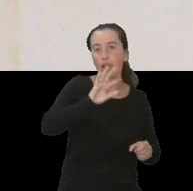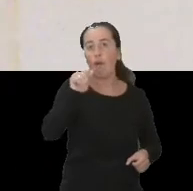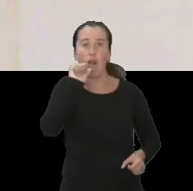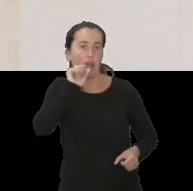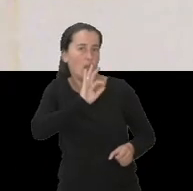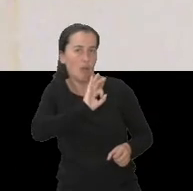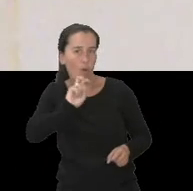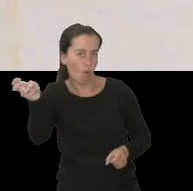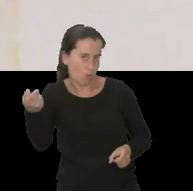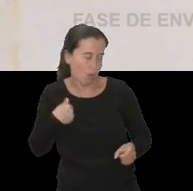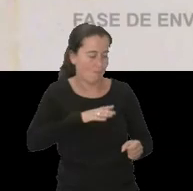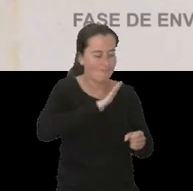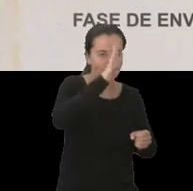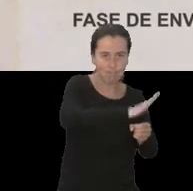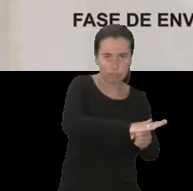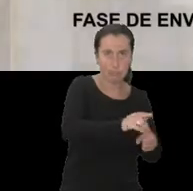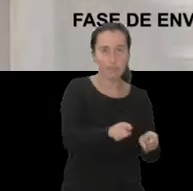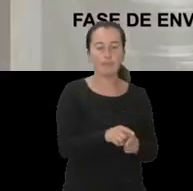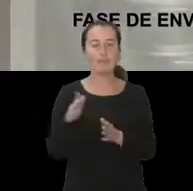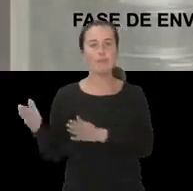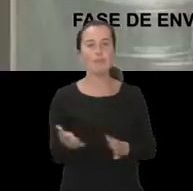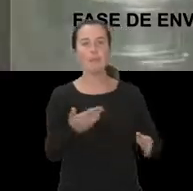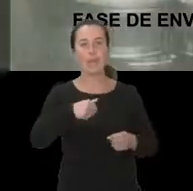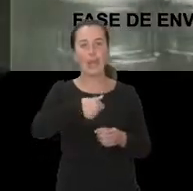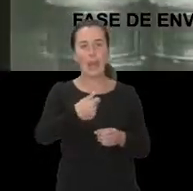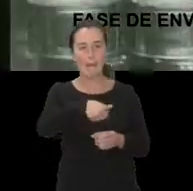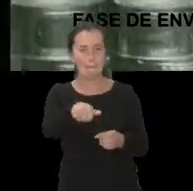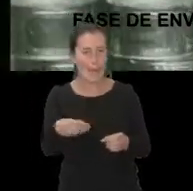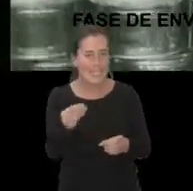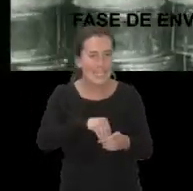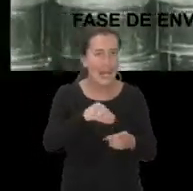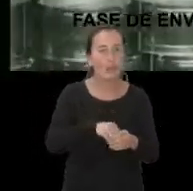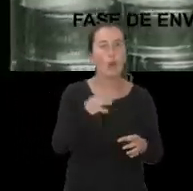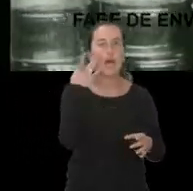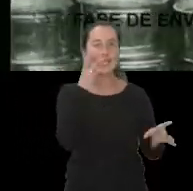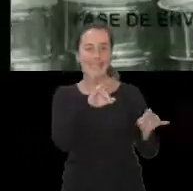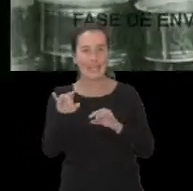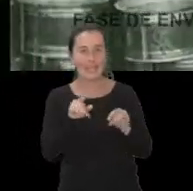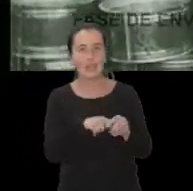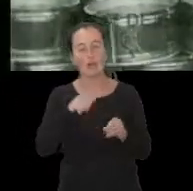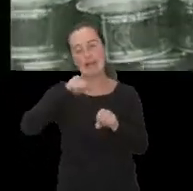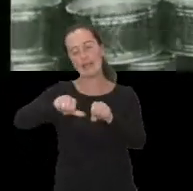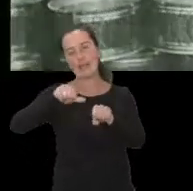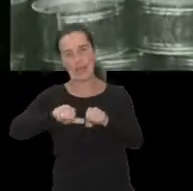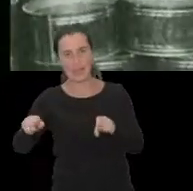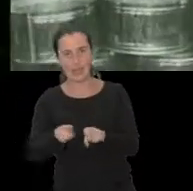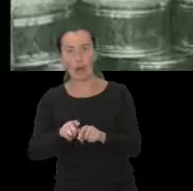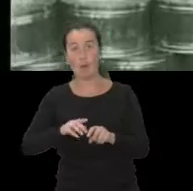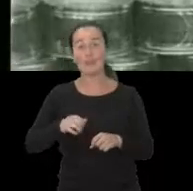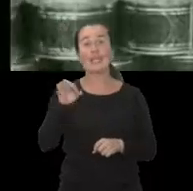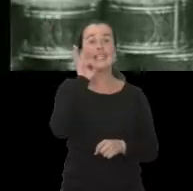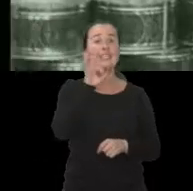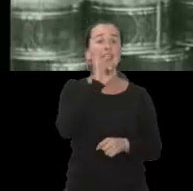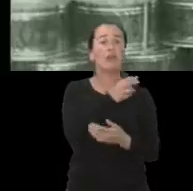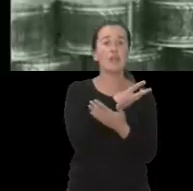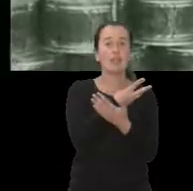líquido y se cerraba. Fase de envasado, esterilización y etiquetado. A finales